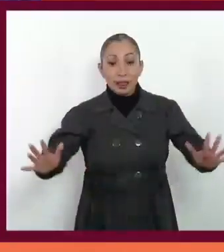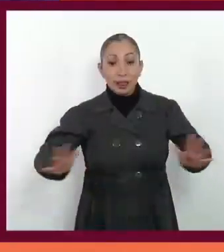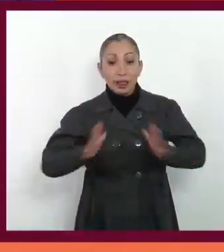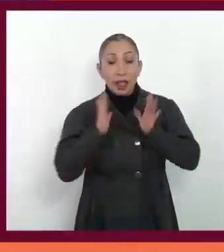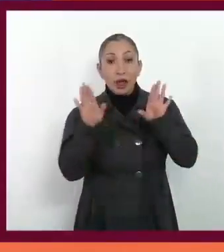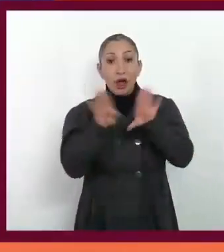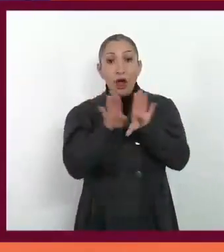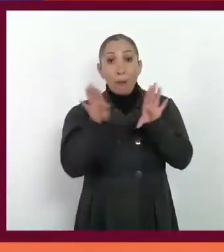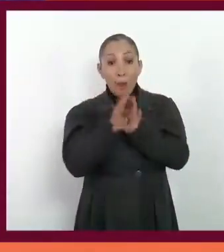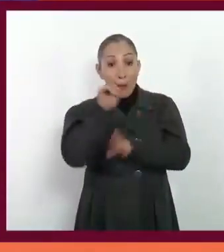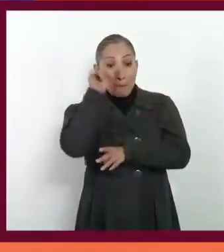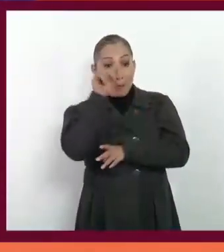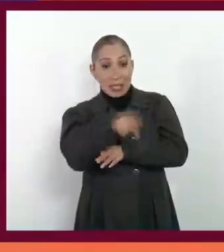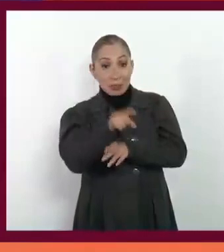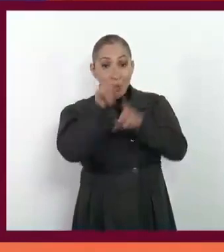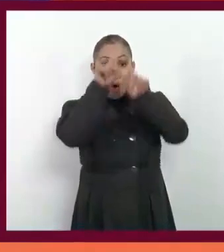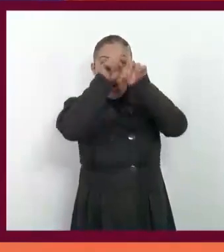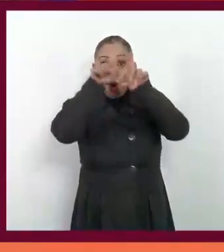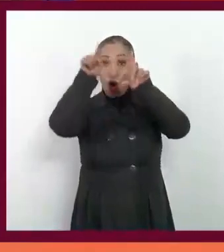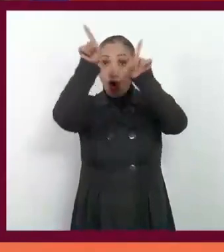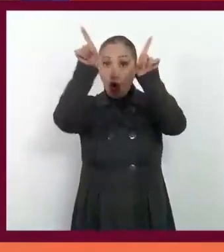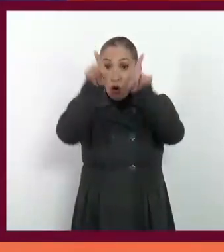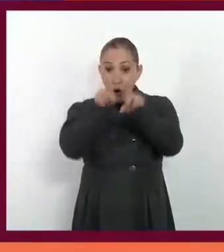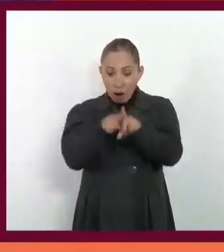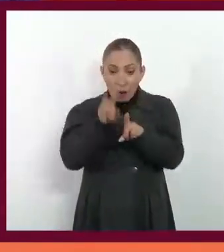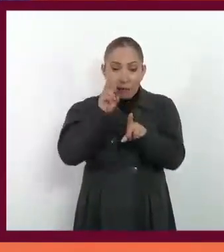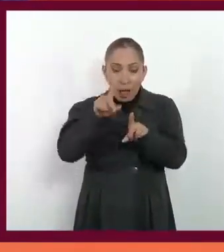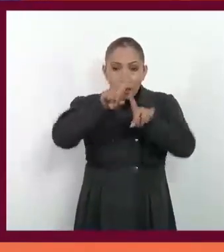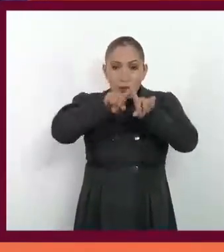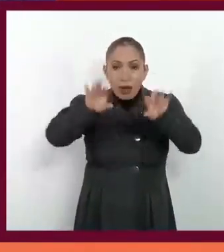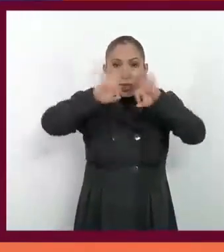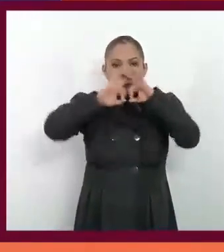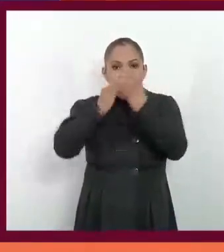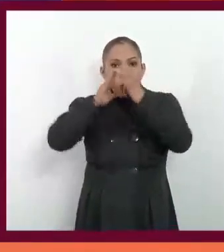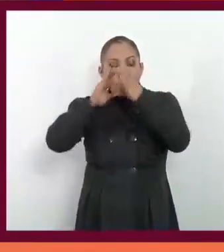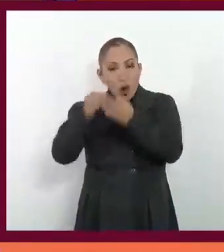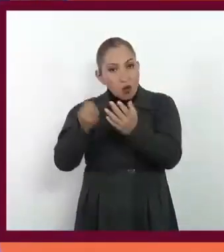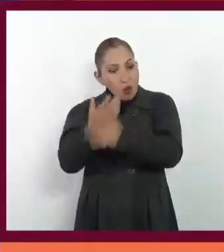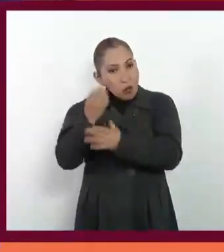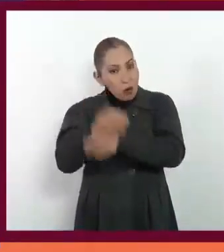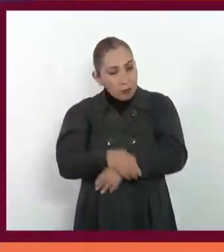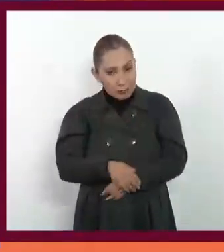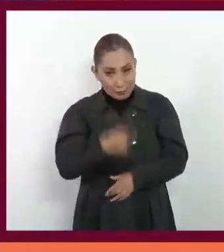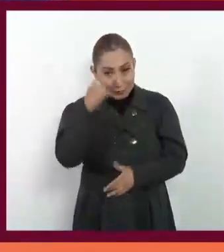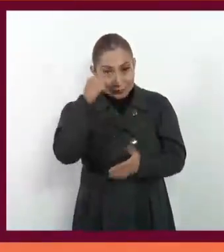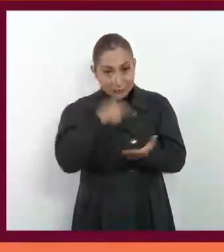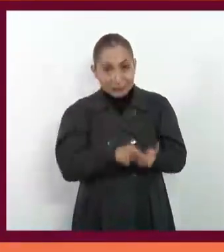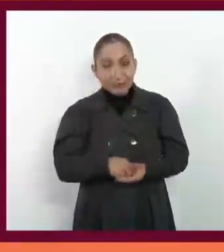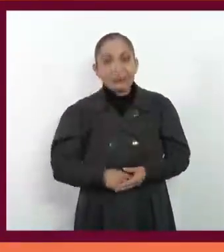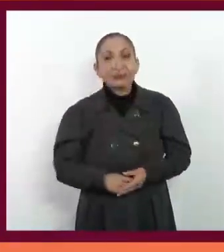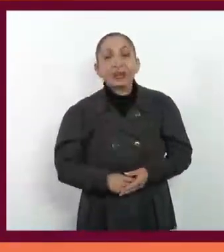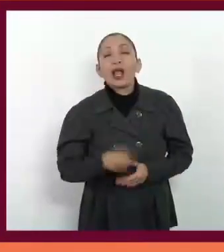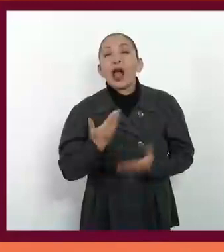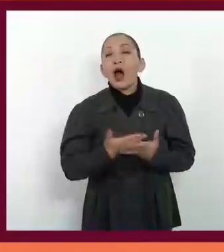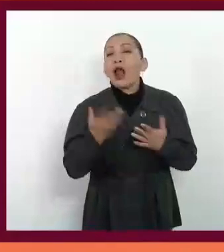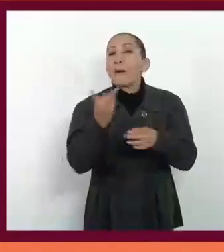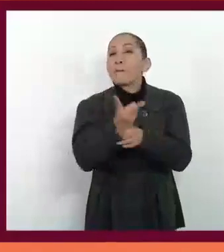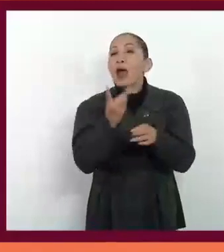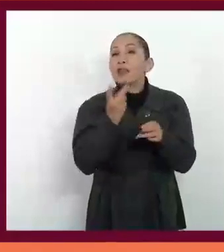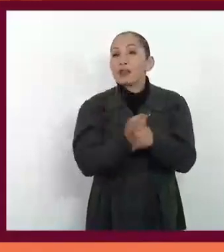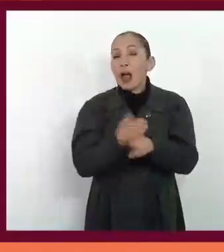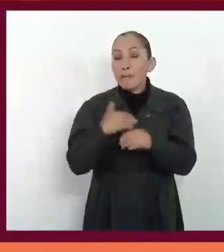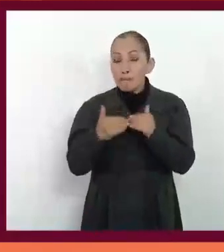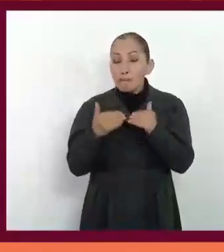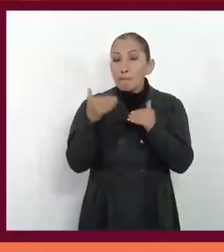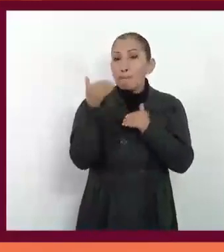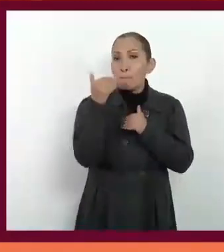Es increíble cómo de un mismo cono pueden surgir tantas figuras, ¿no creen? Las y los invitamos